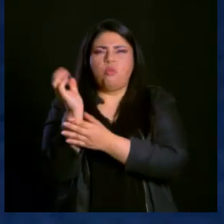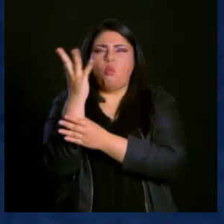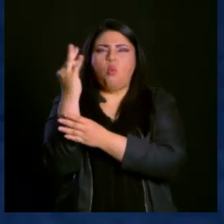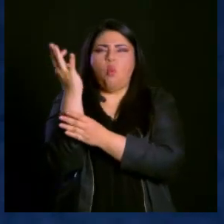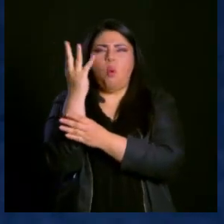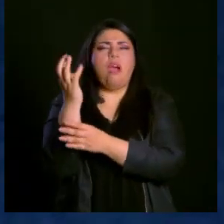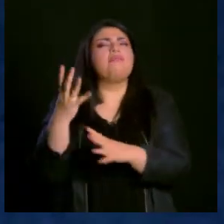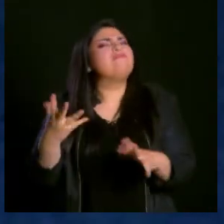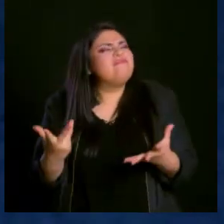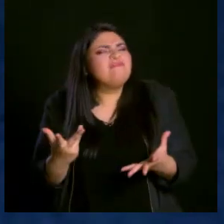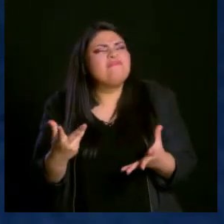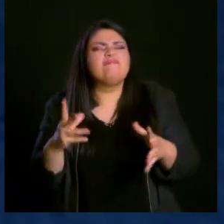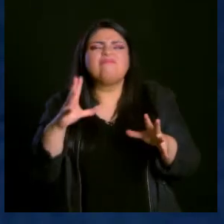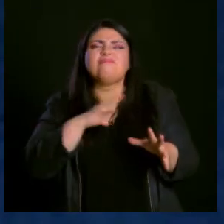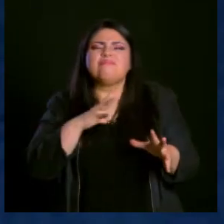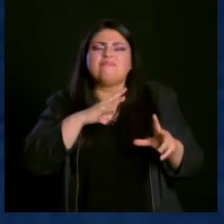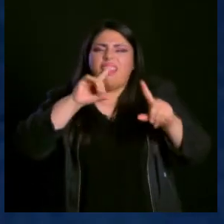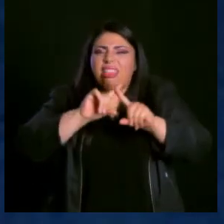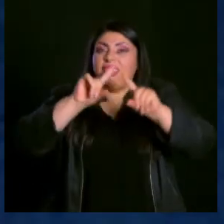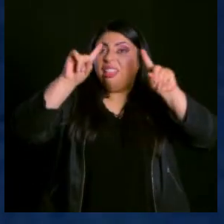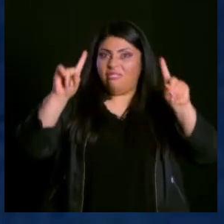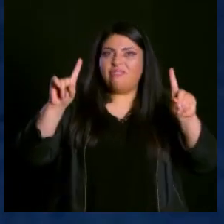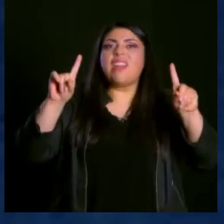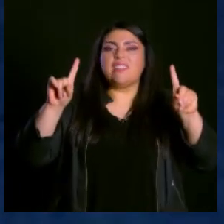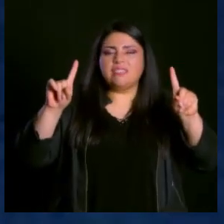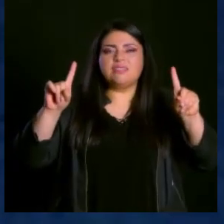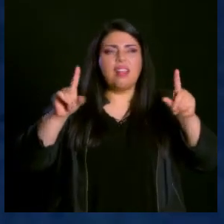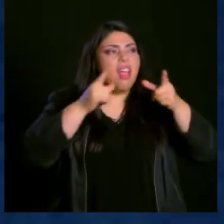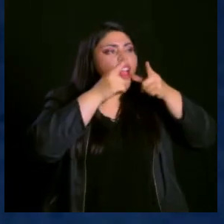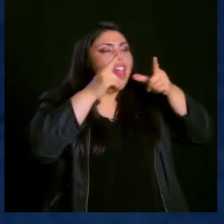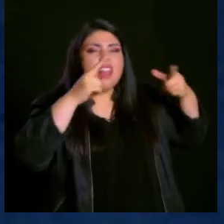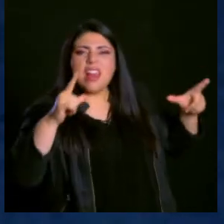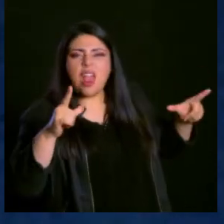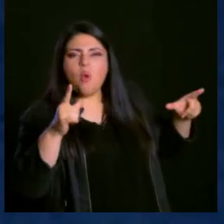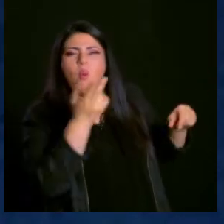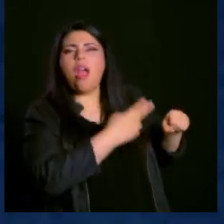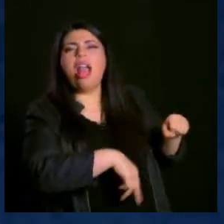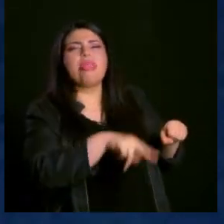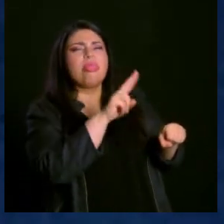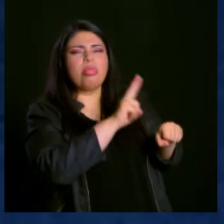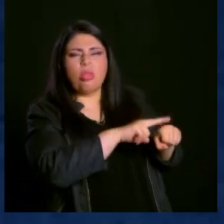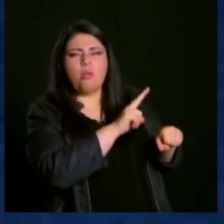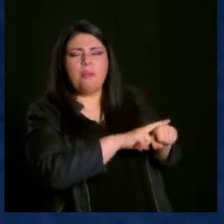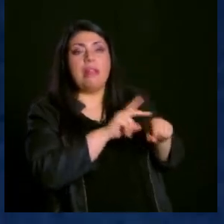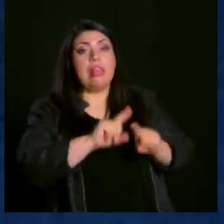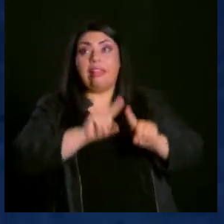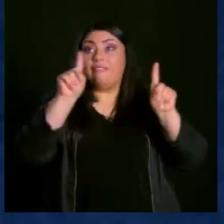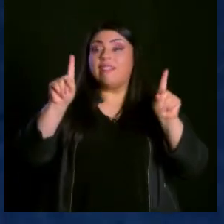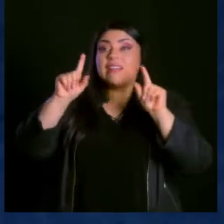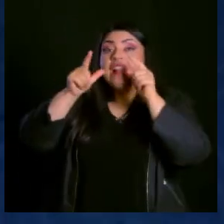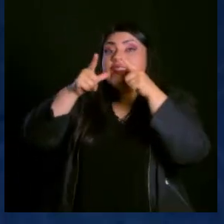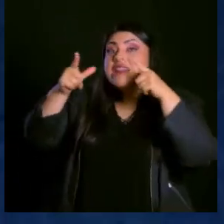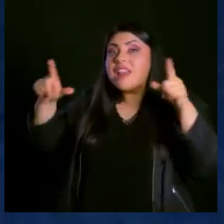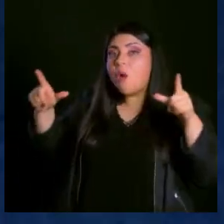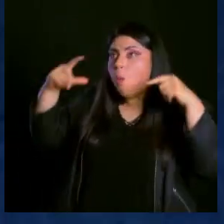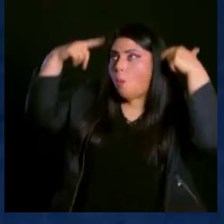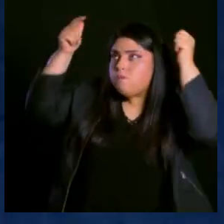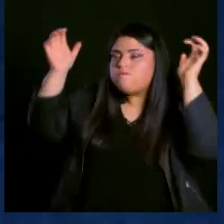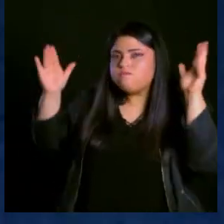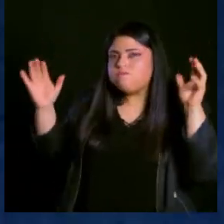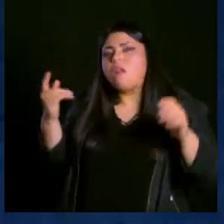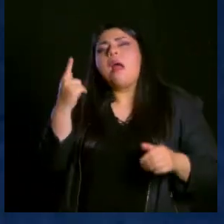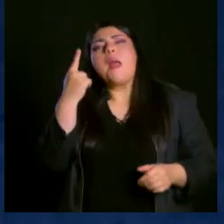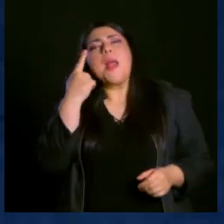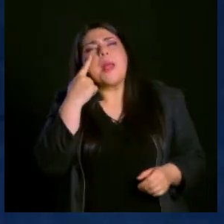de alguna manera las lenguas angelicales Yo quiero leerte Para que